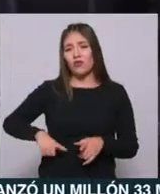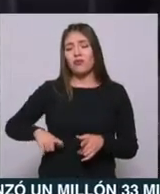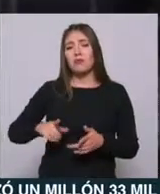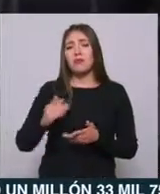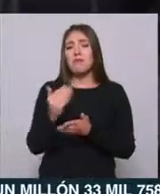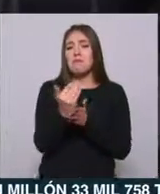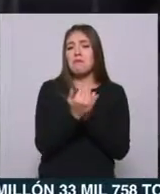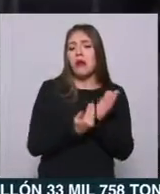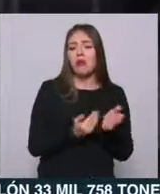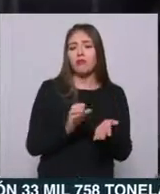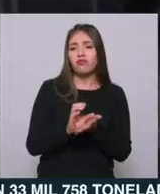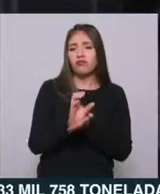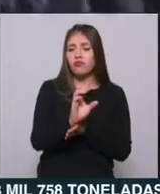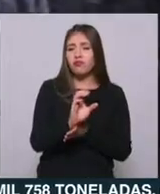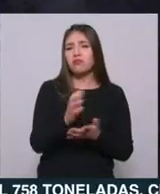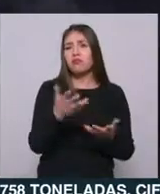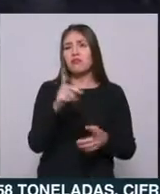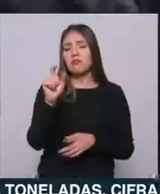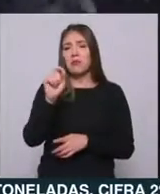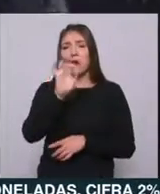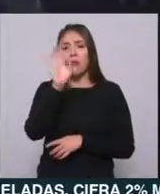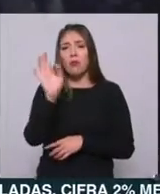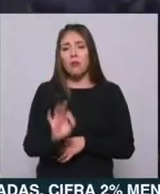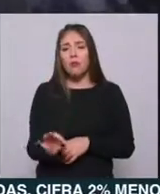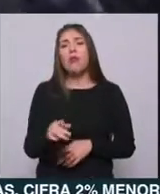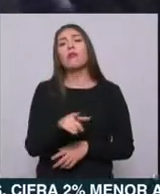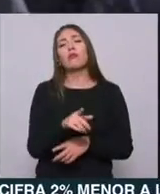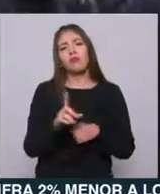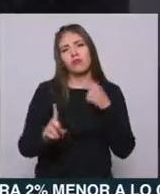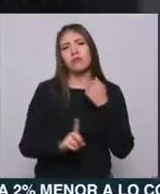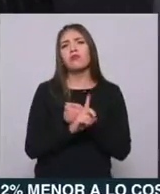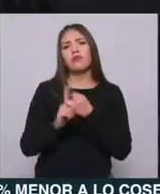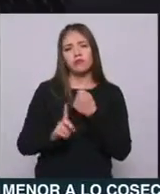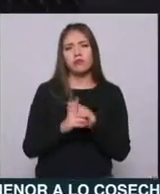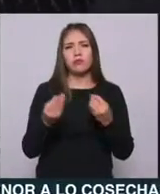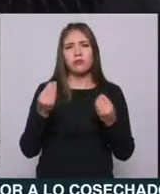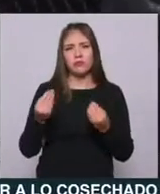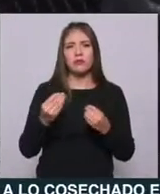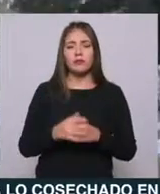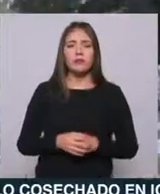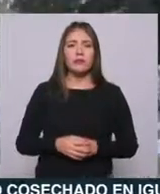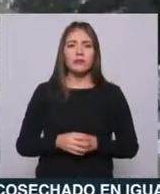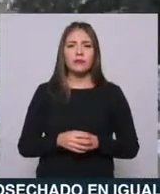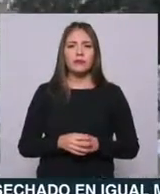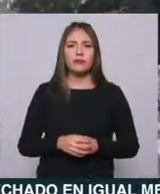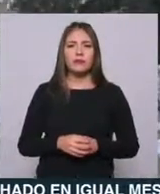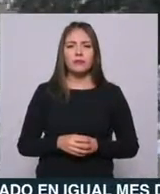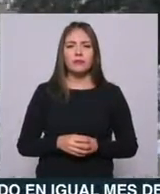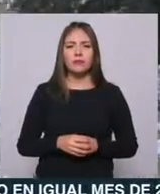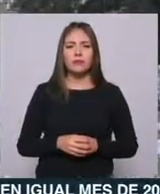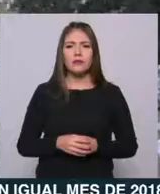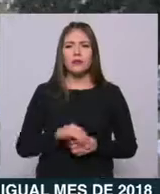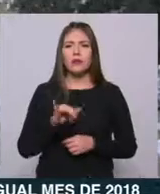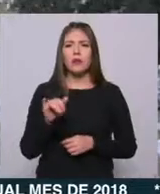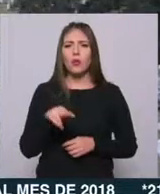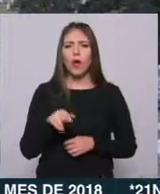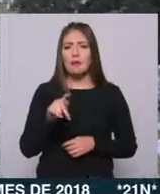20% y obviamente pues esto afecta directamente. Juan Martín, ¿qué es lo urgente que se tendría?